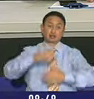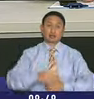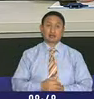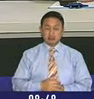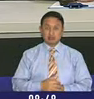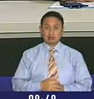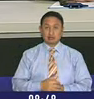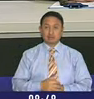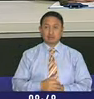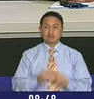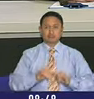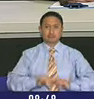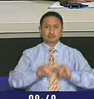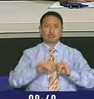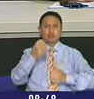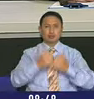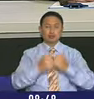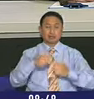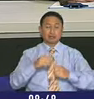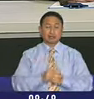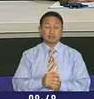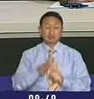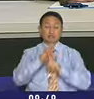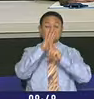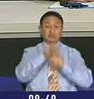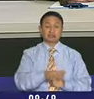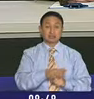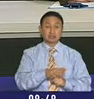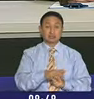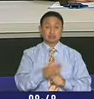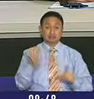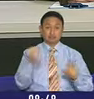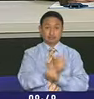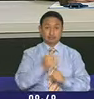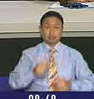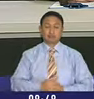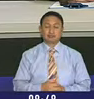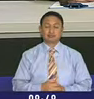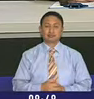LGBTIQ+, sigue enfrentando situaciones y discriminaciones y violencia.